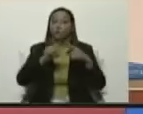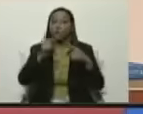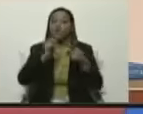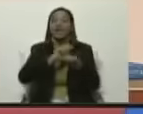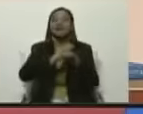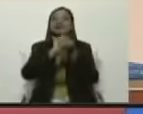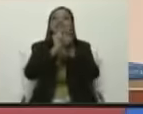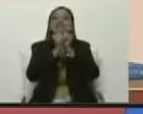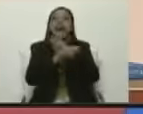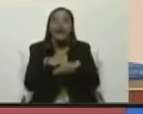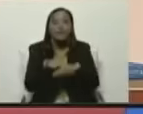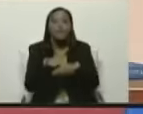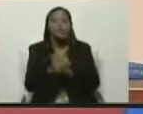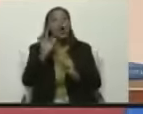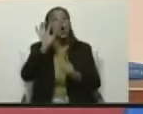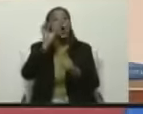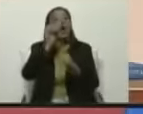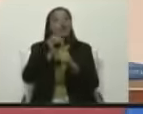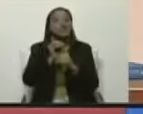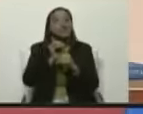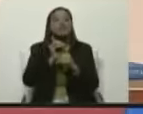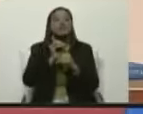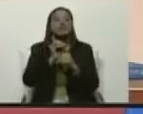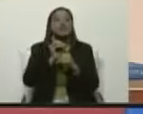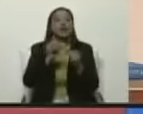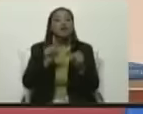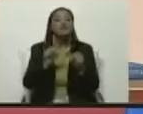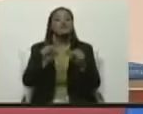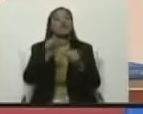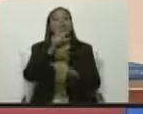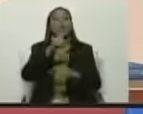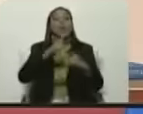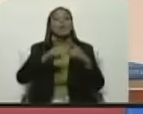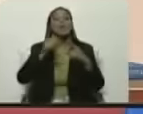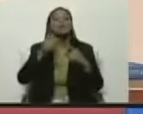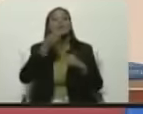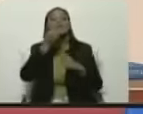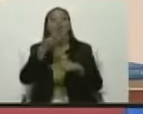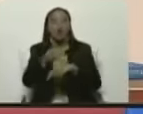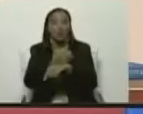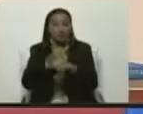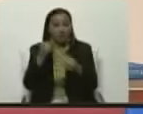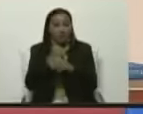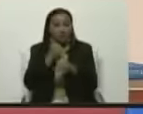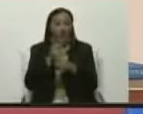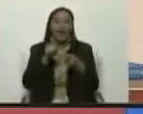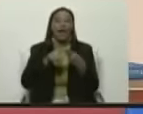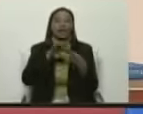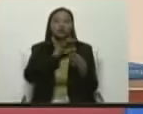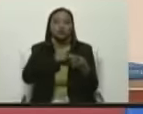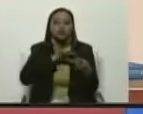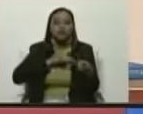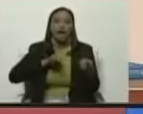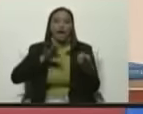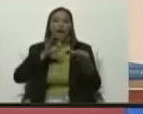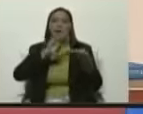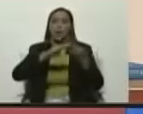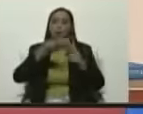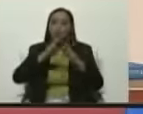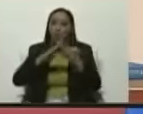1x10 deportivo. Estamos en la calle, en la comunidad. ¿Quién no se conoce en una calle, en una comunidad de Venezuela? Todos nos conocemos.